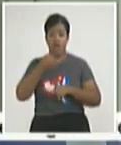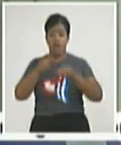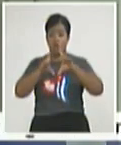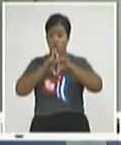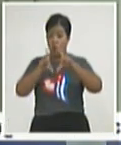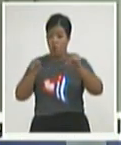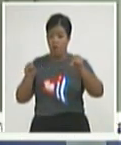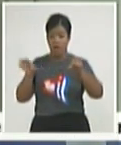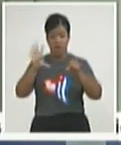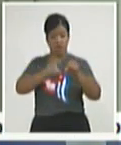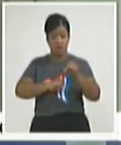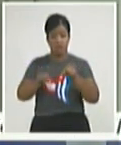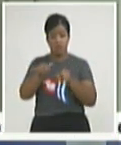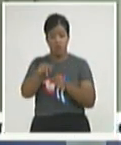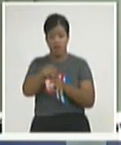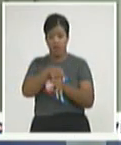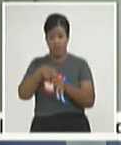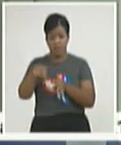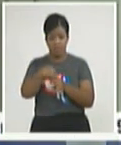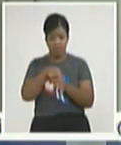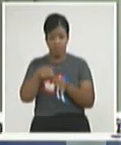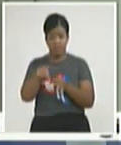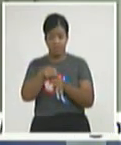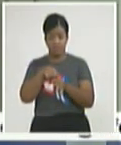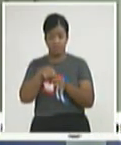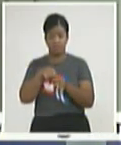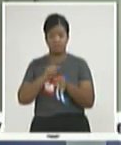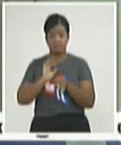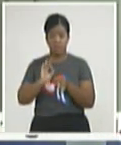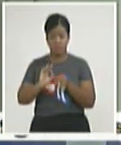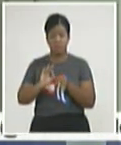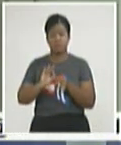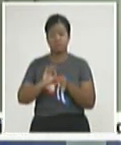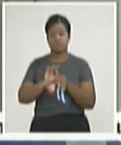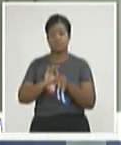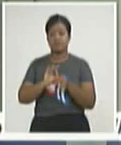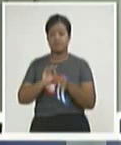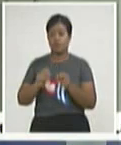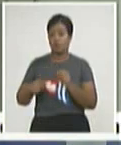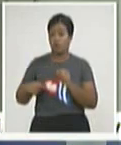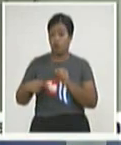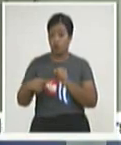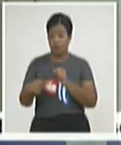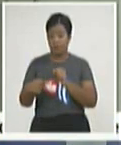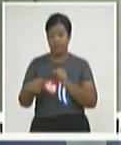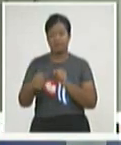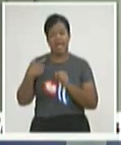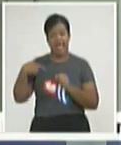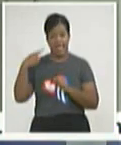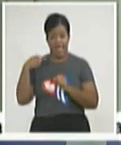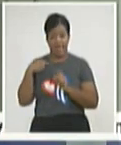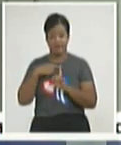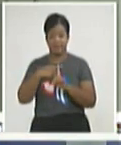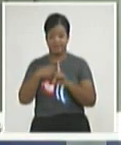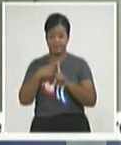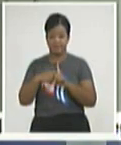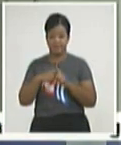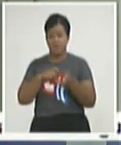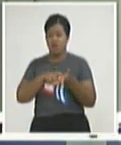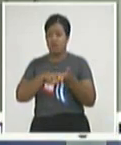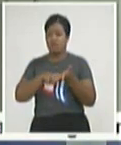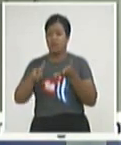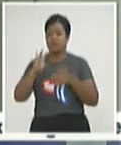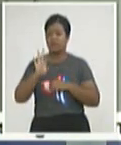municipio especial Isla de la Juventud, se diagnostican casos en el día de ayer. Las provincias con un